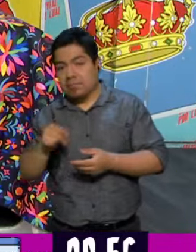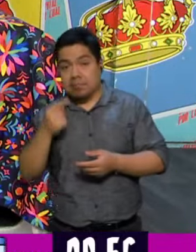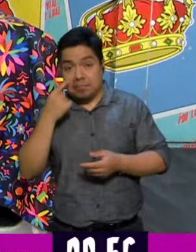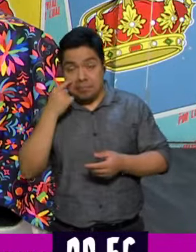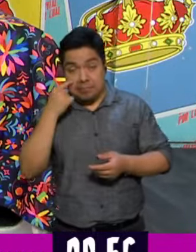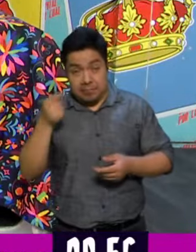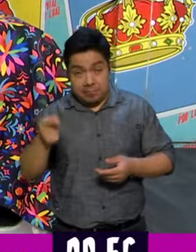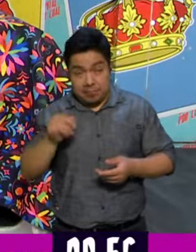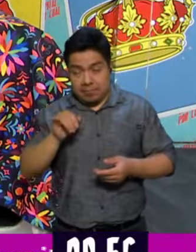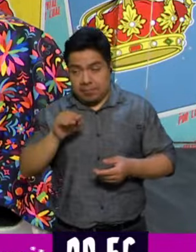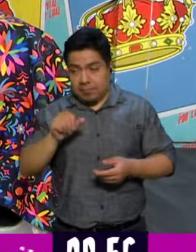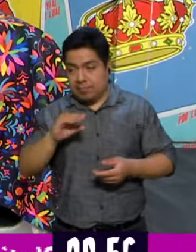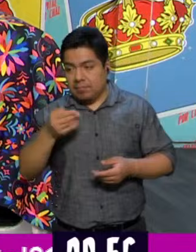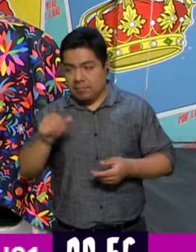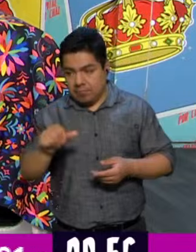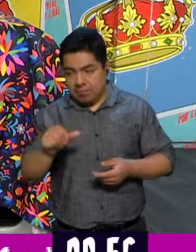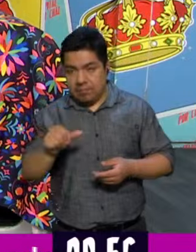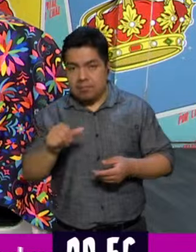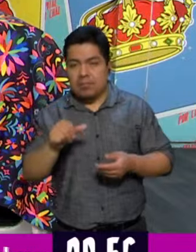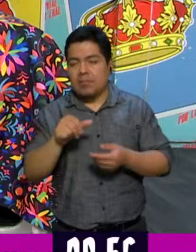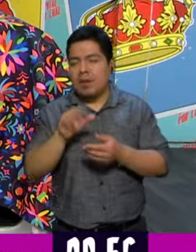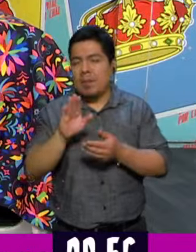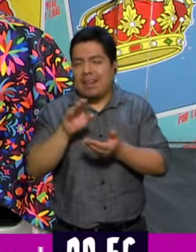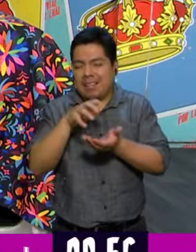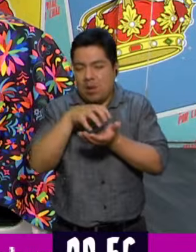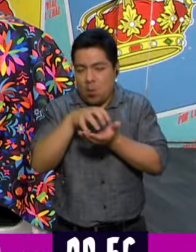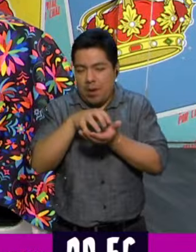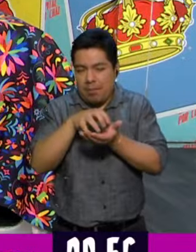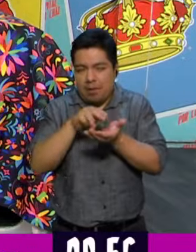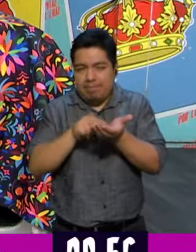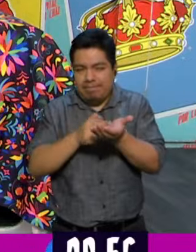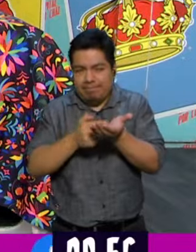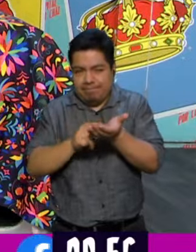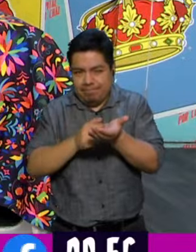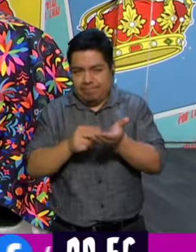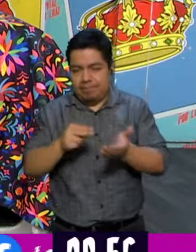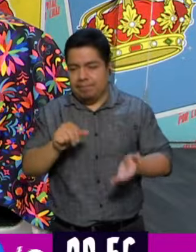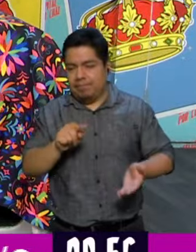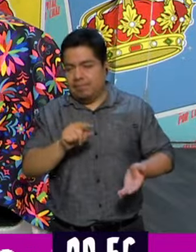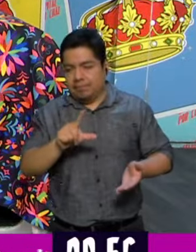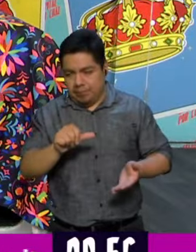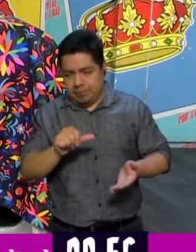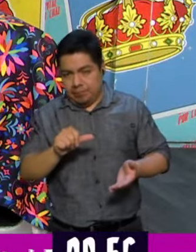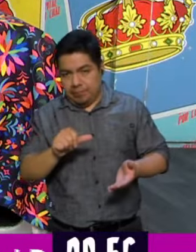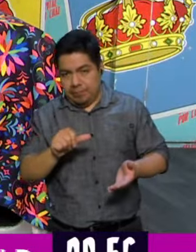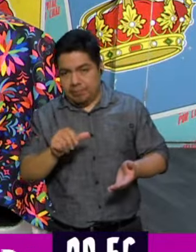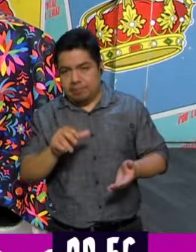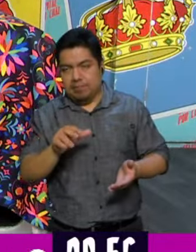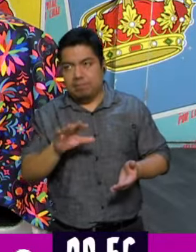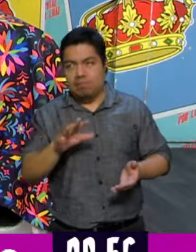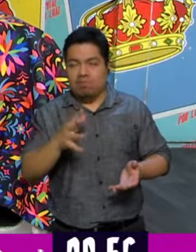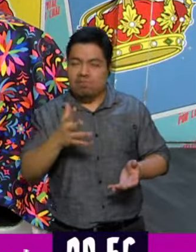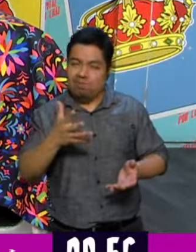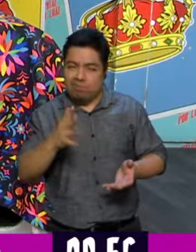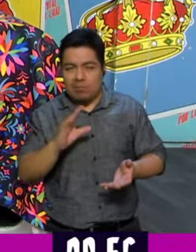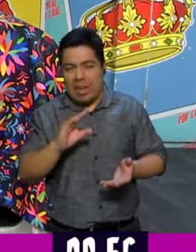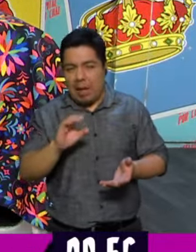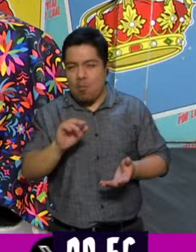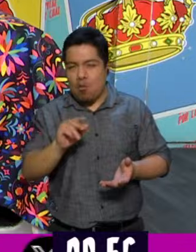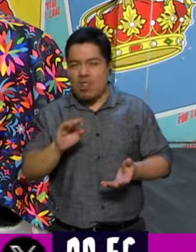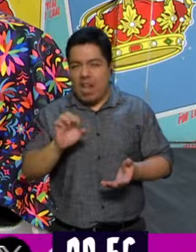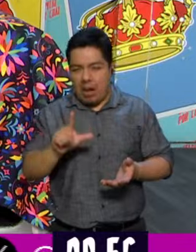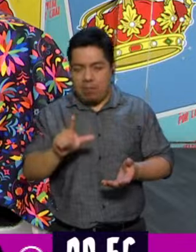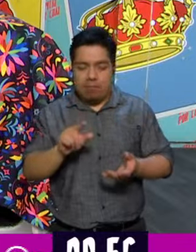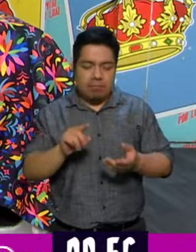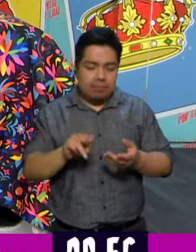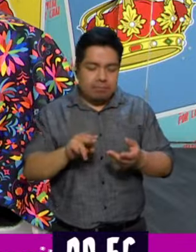jericaya es que está entre un flan y una natilla, esa es la textura. Y hasta un crème brûlée. Pues puede ser, y aparte